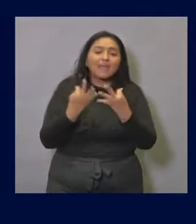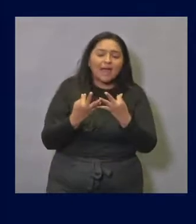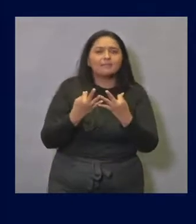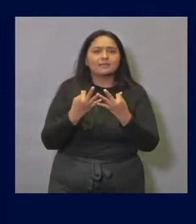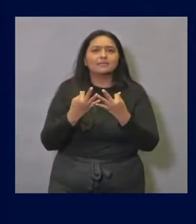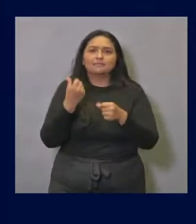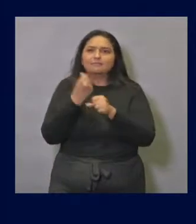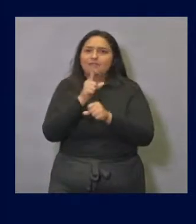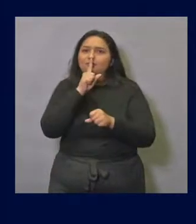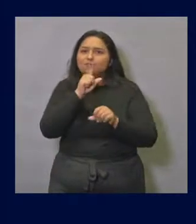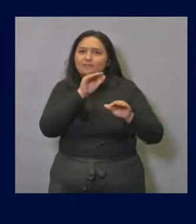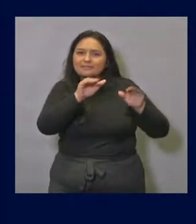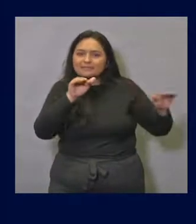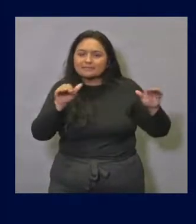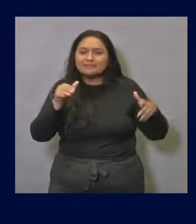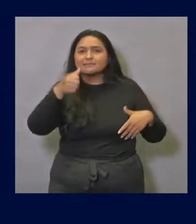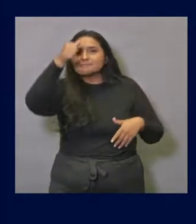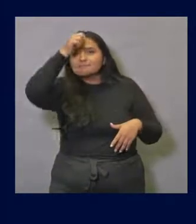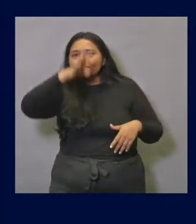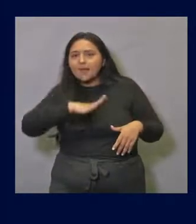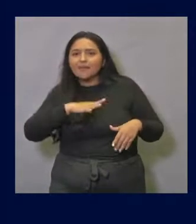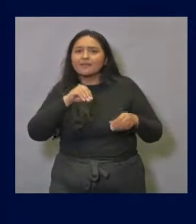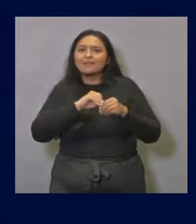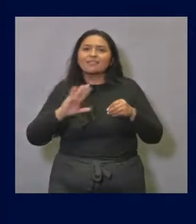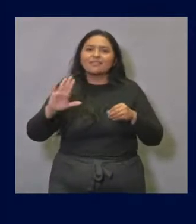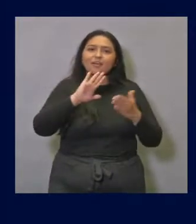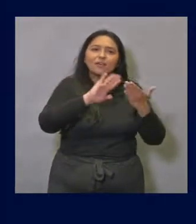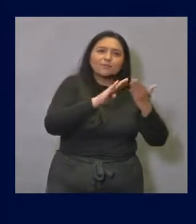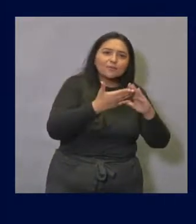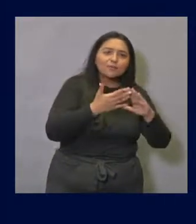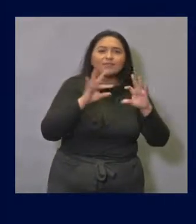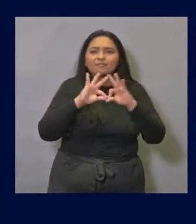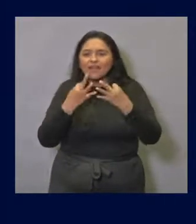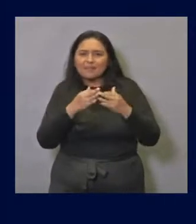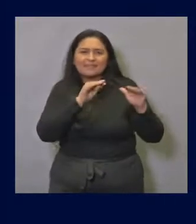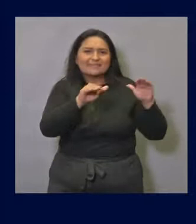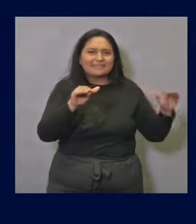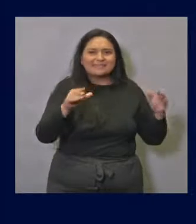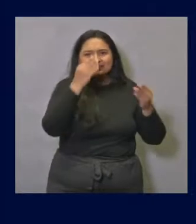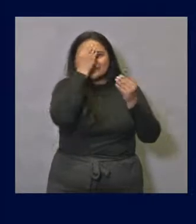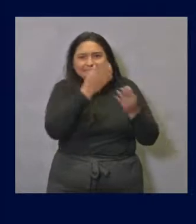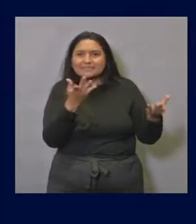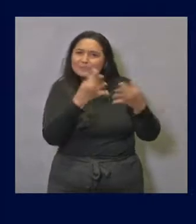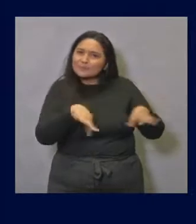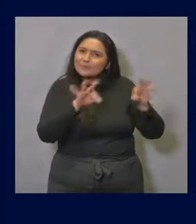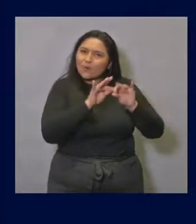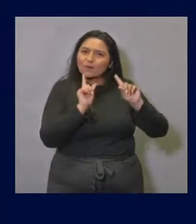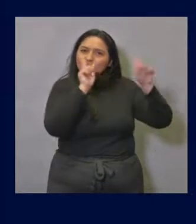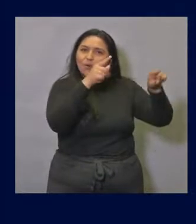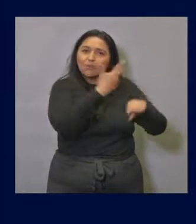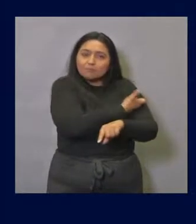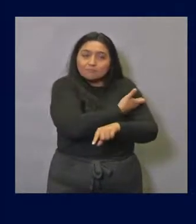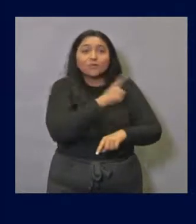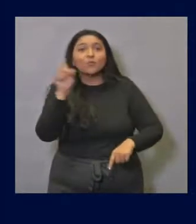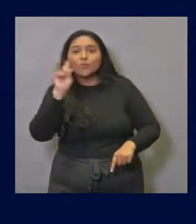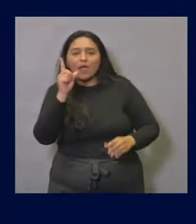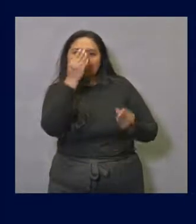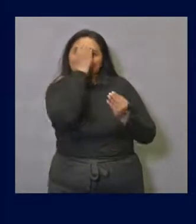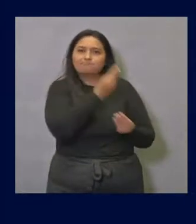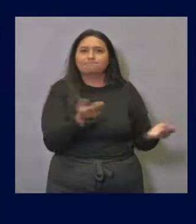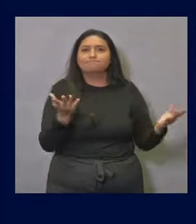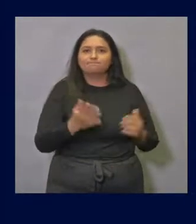sus comunidades y de sus familias sepan lo importantes que son y a dónde pueden ir para vacunarse.